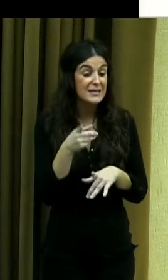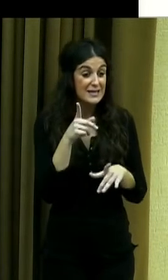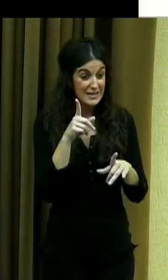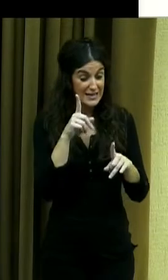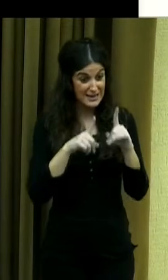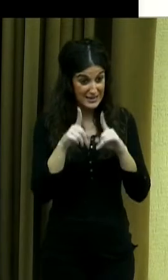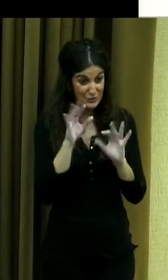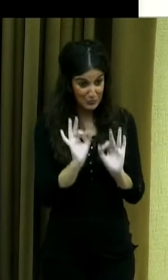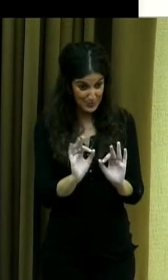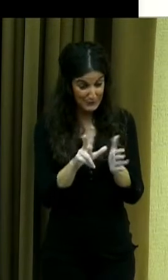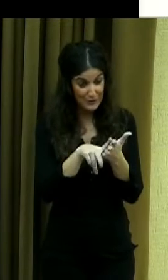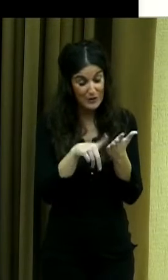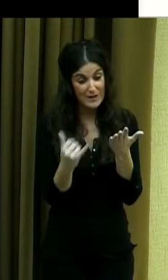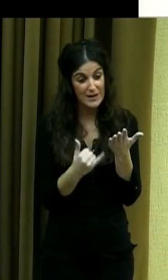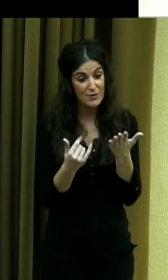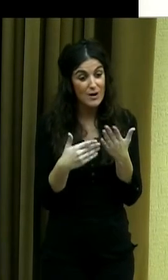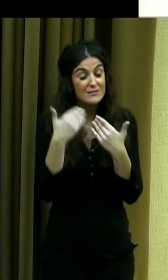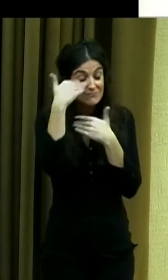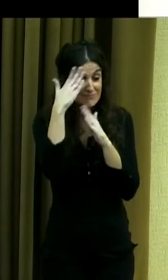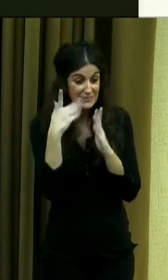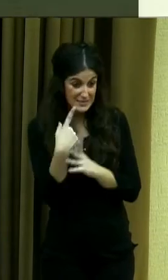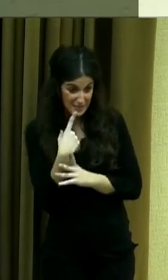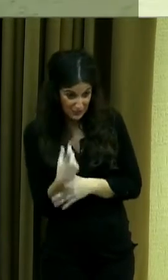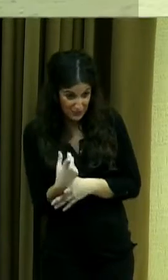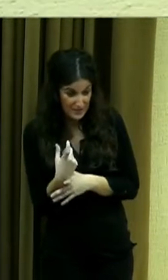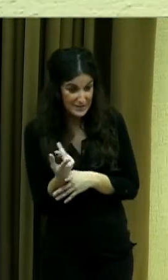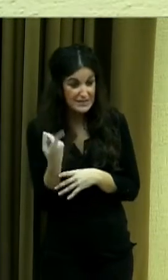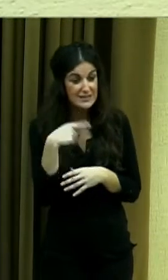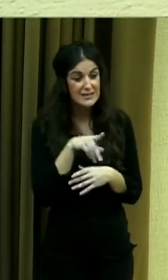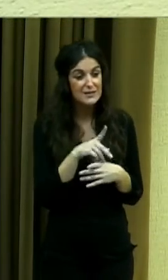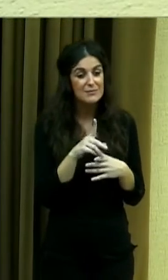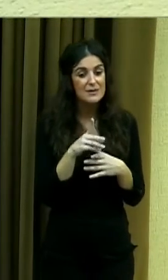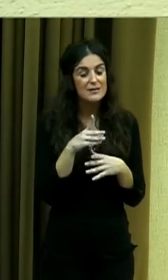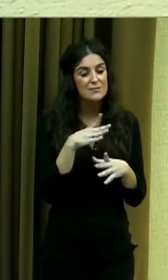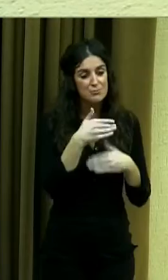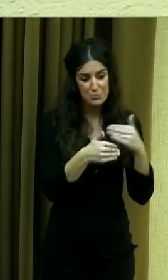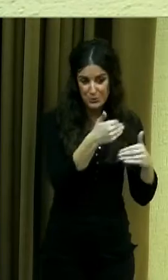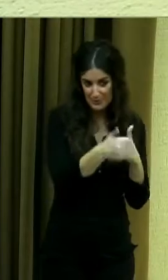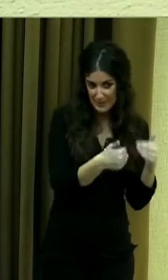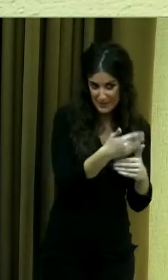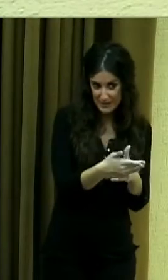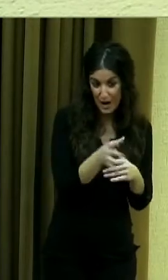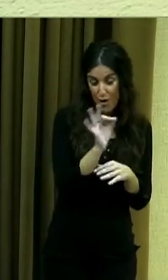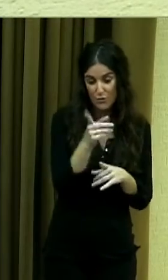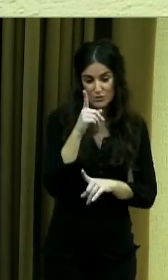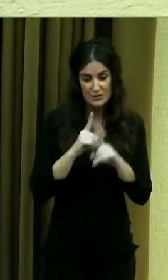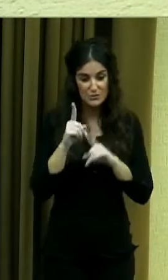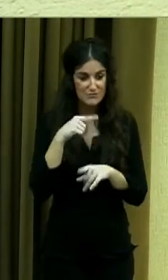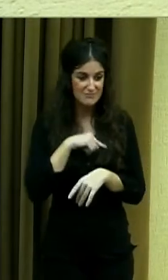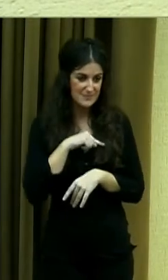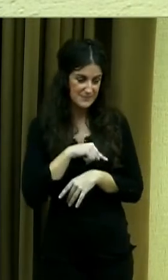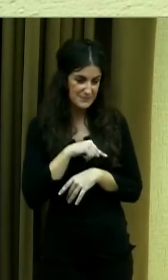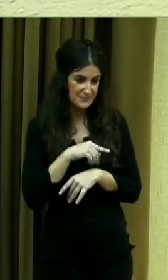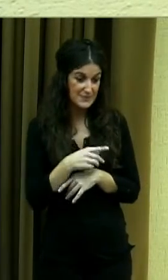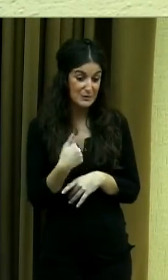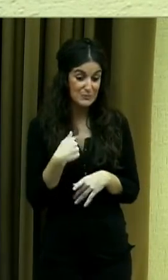lenguaje, con el trastorno por déficit de atención, el trastorno del aprendizaje procedimental o los trastornos del estado de ánimo. Como no